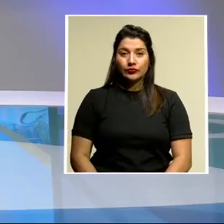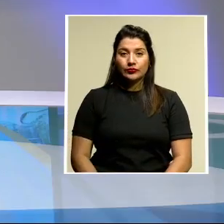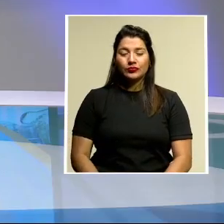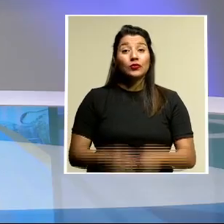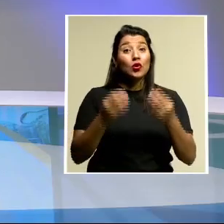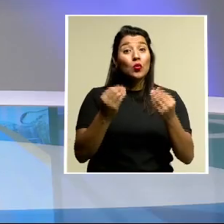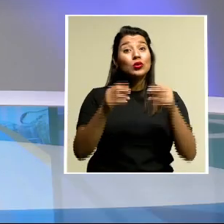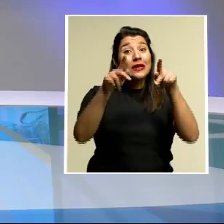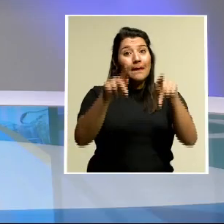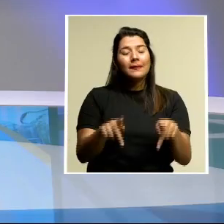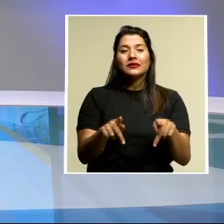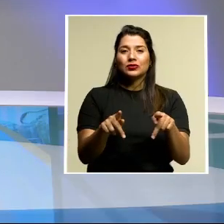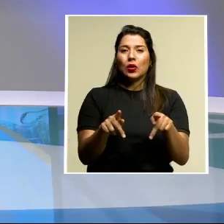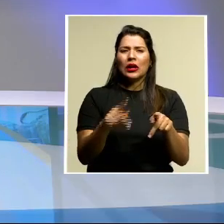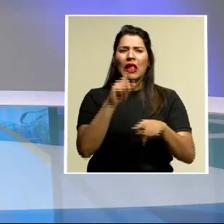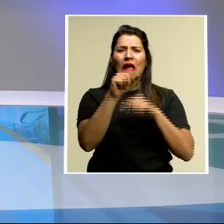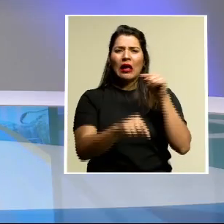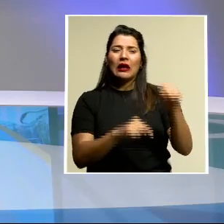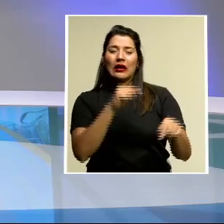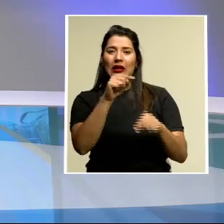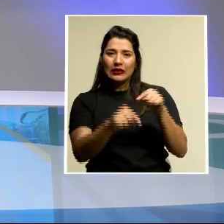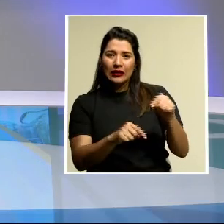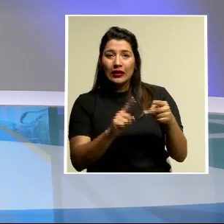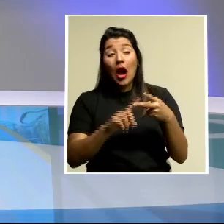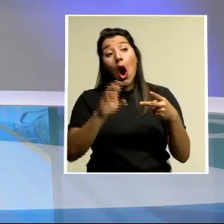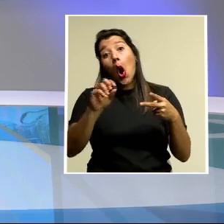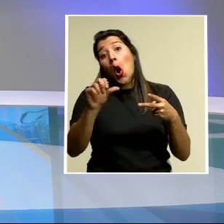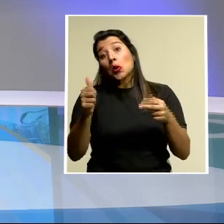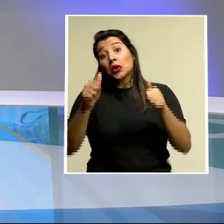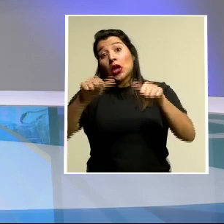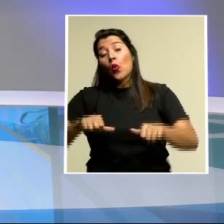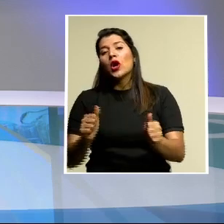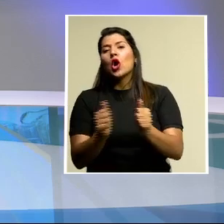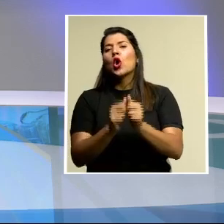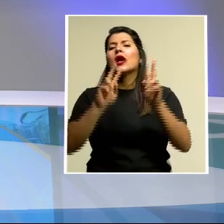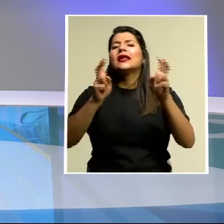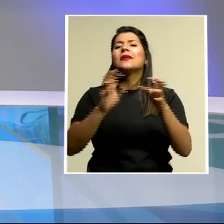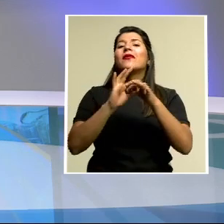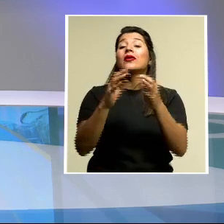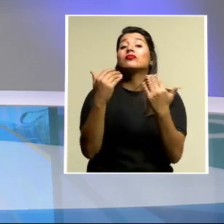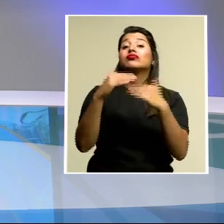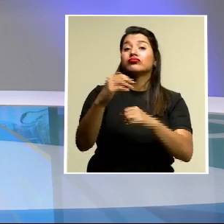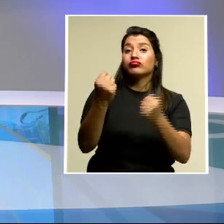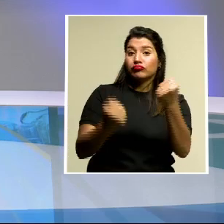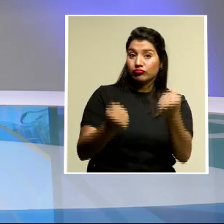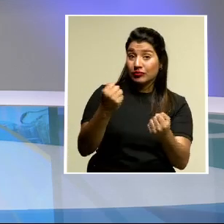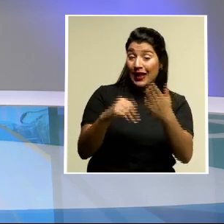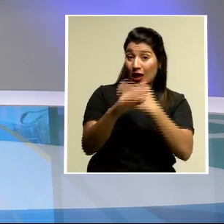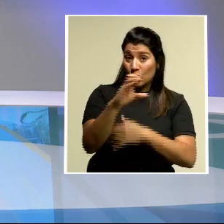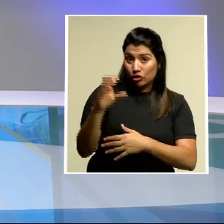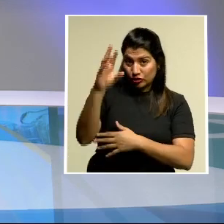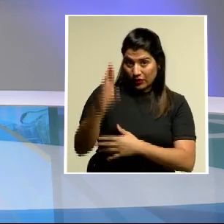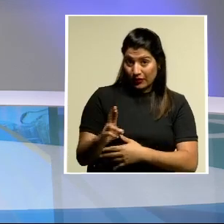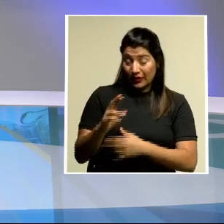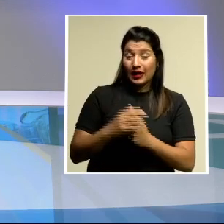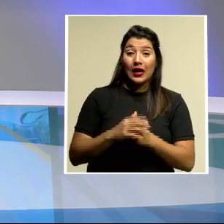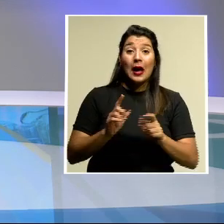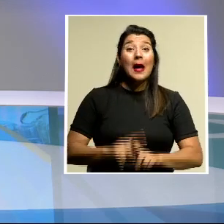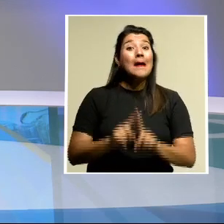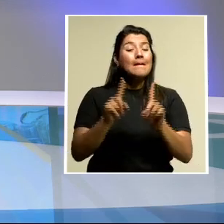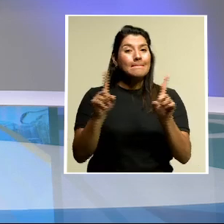Muchas personas han criticado u otras alabado el tema de la restricción vehicular sanitaria en nuestro país. Sin embargo,